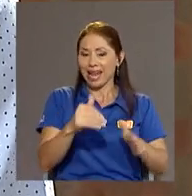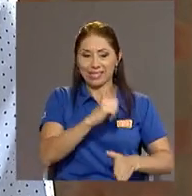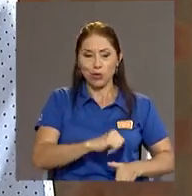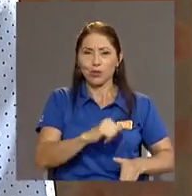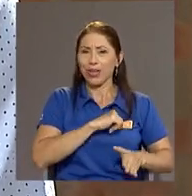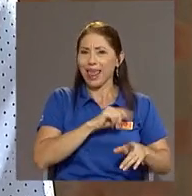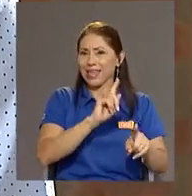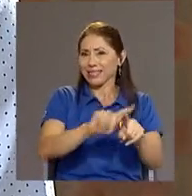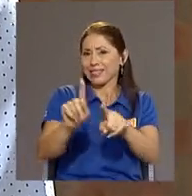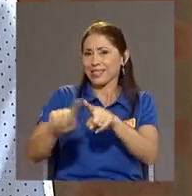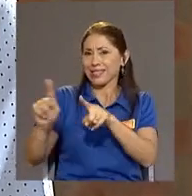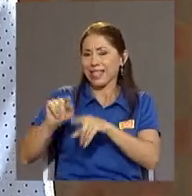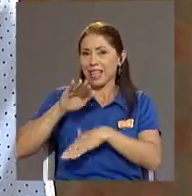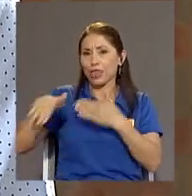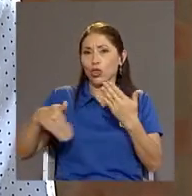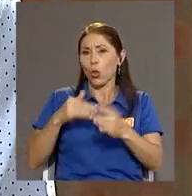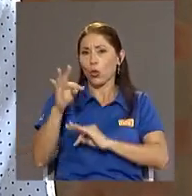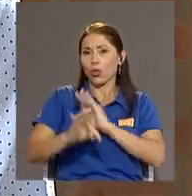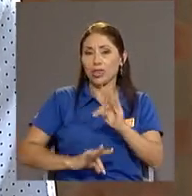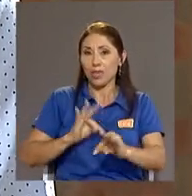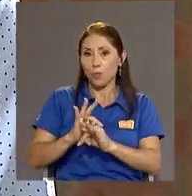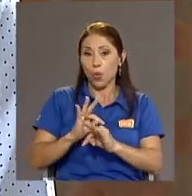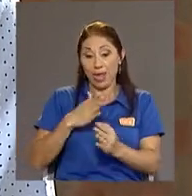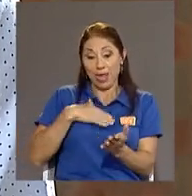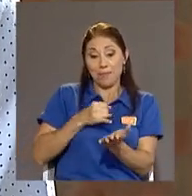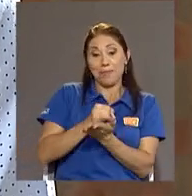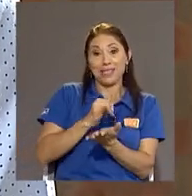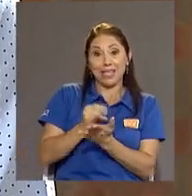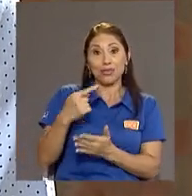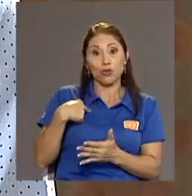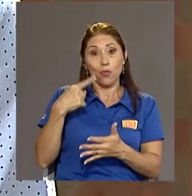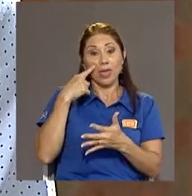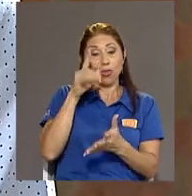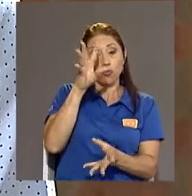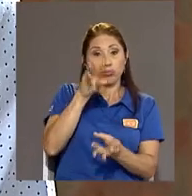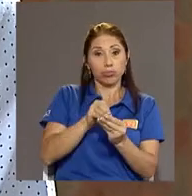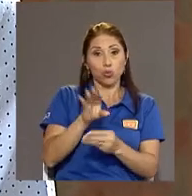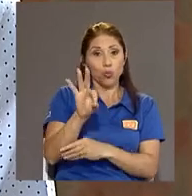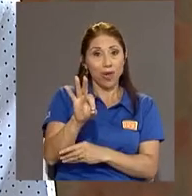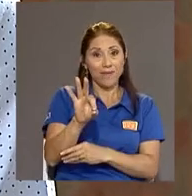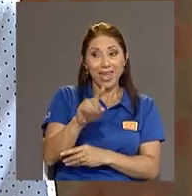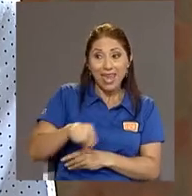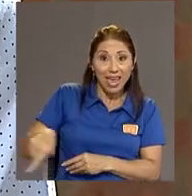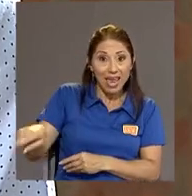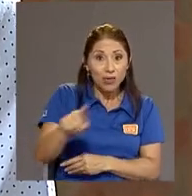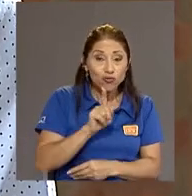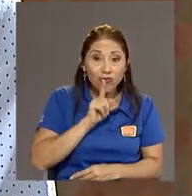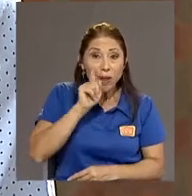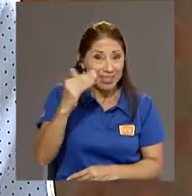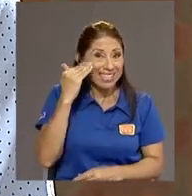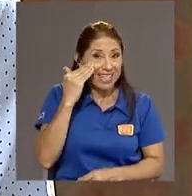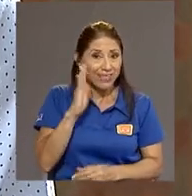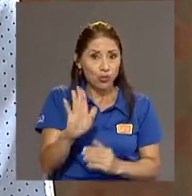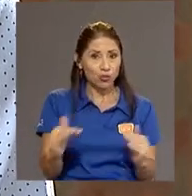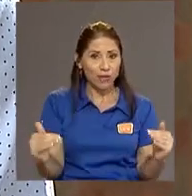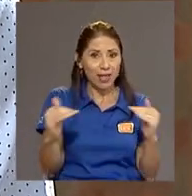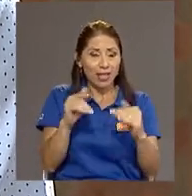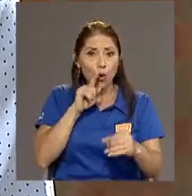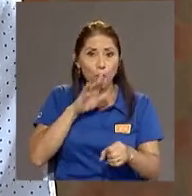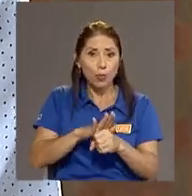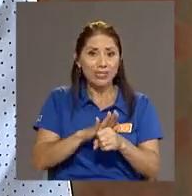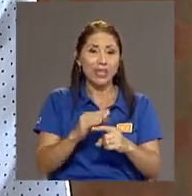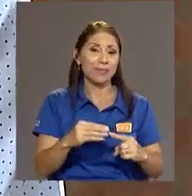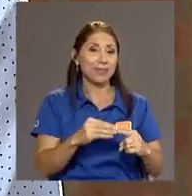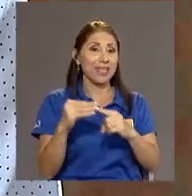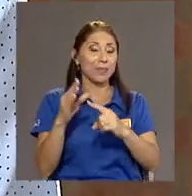en la investigación estoy tomando 9, están siendo claros de su nivel de compromiso. Y sobre todo, el presidente de la República